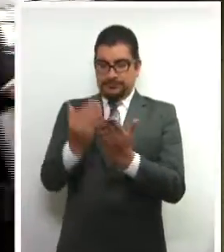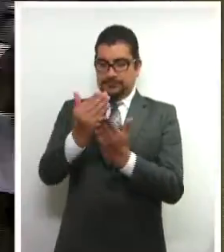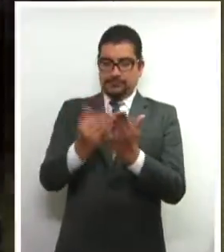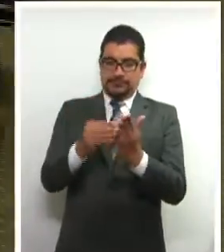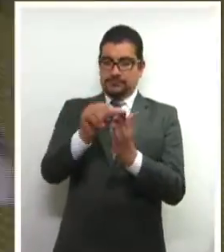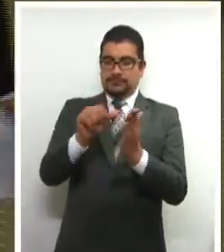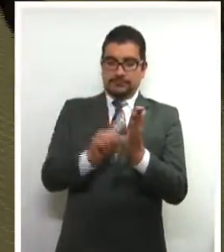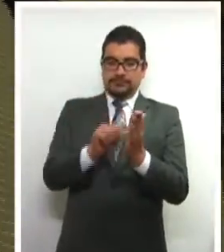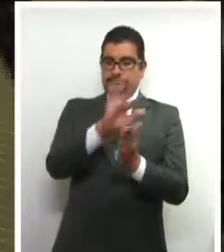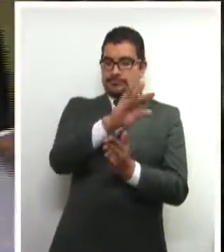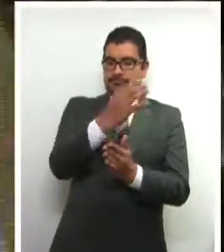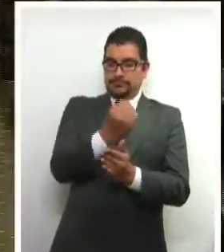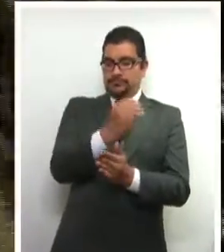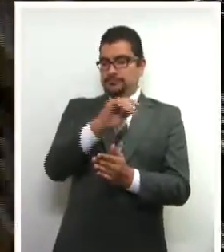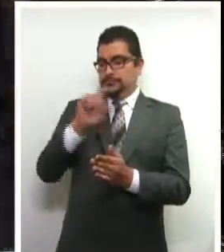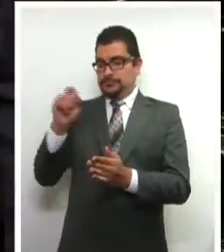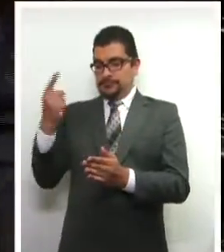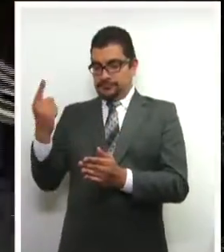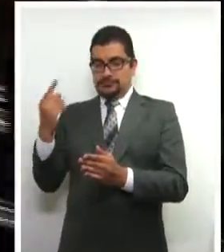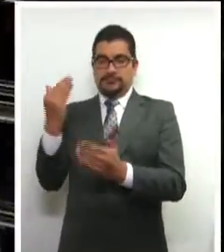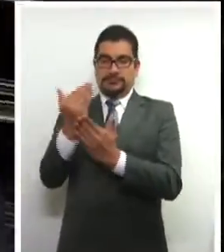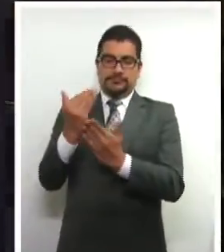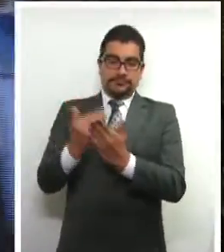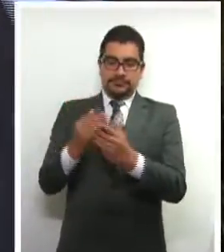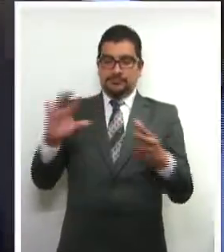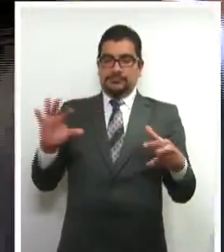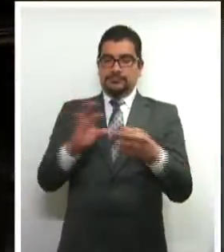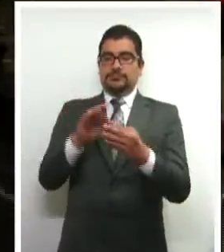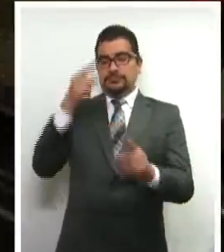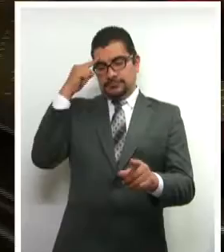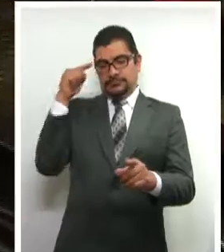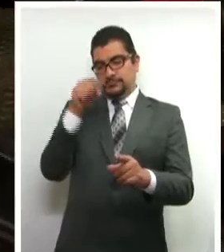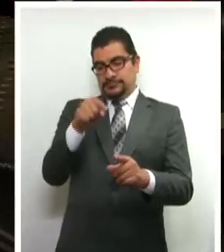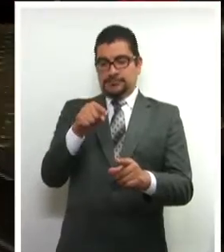artículos 59 y 21 en materia de